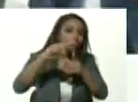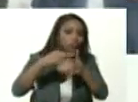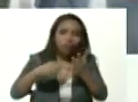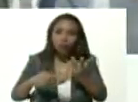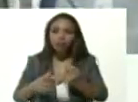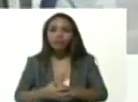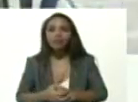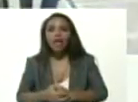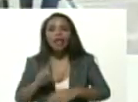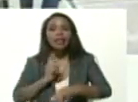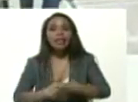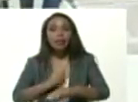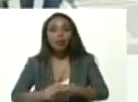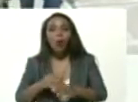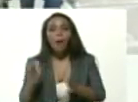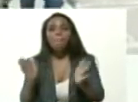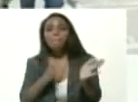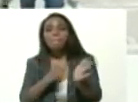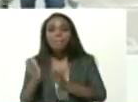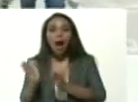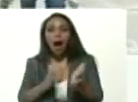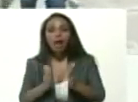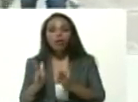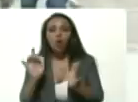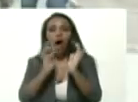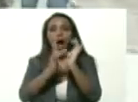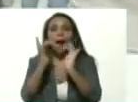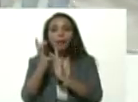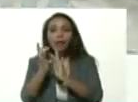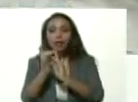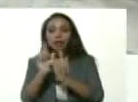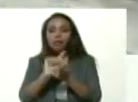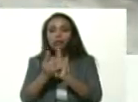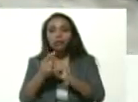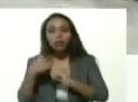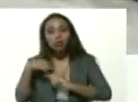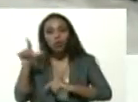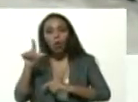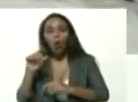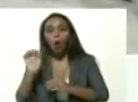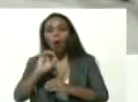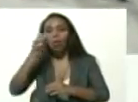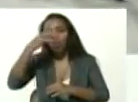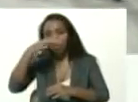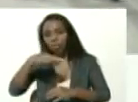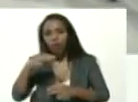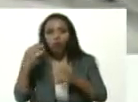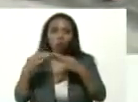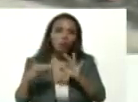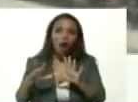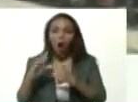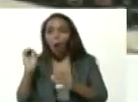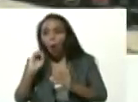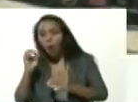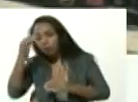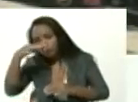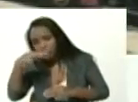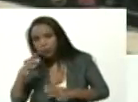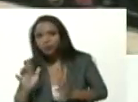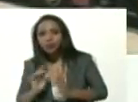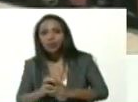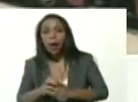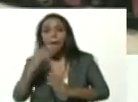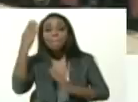de polinización, marzo, abril, y eso le deriva en una gripe o un catarro. Bueno, tenemos 1.005